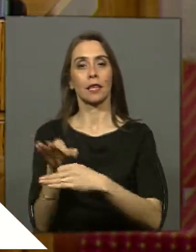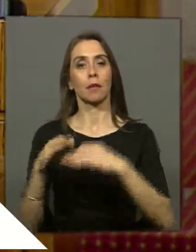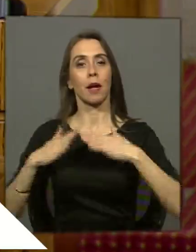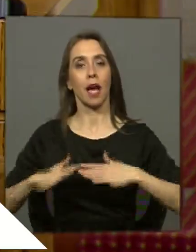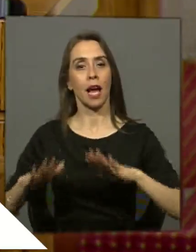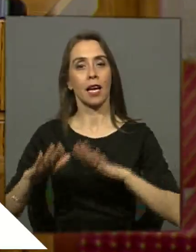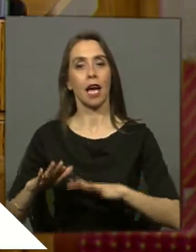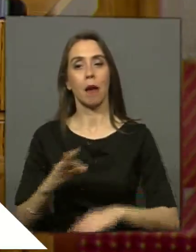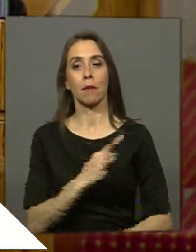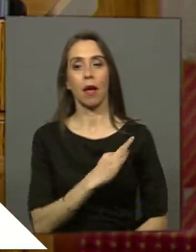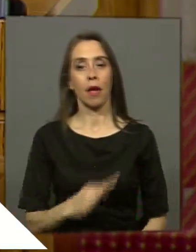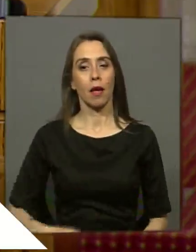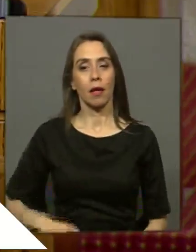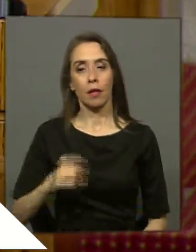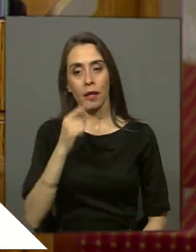adelante